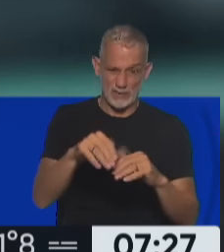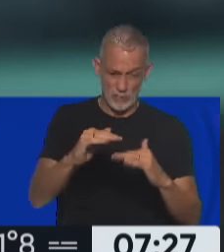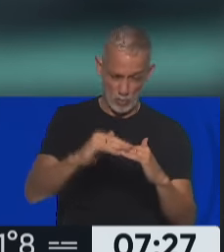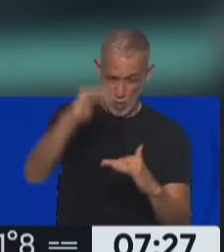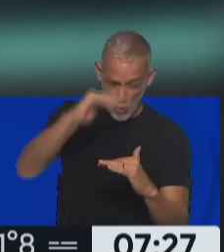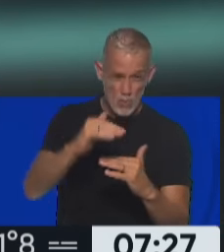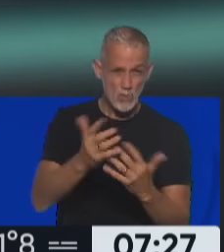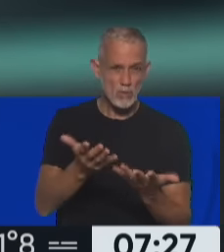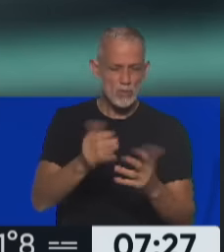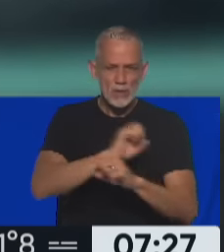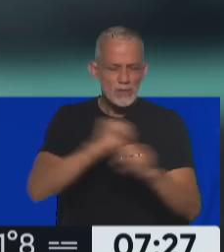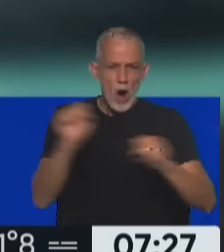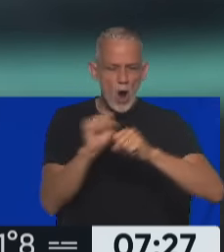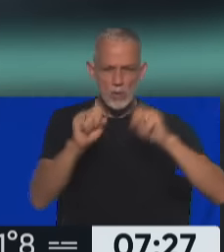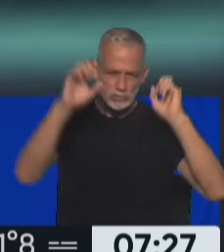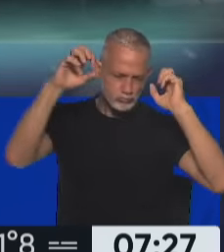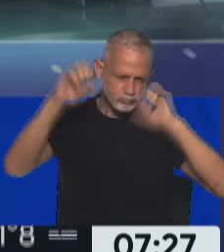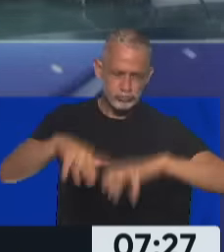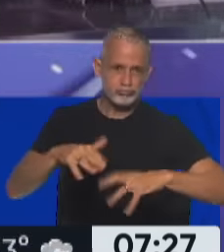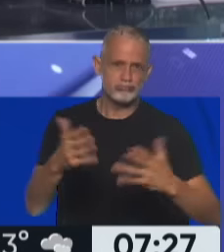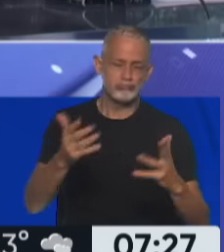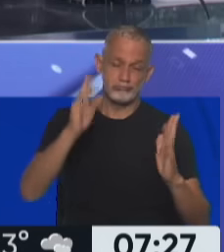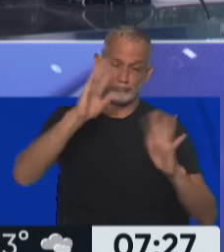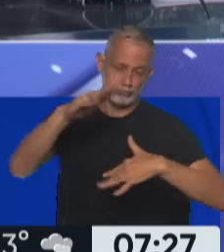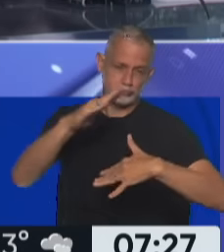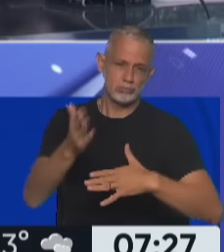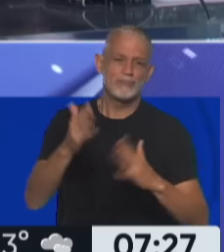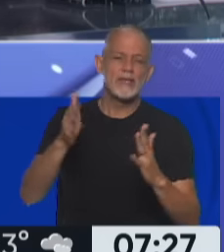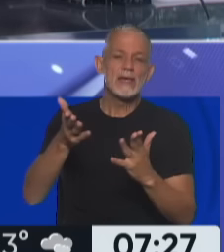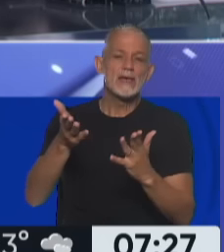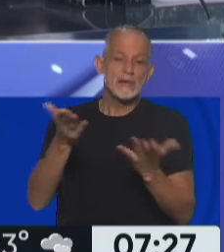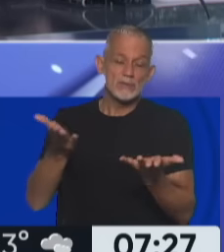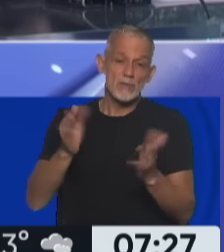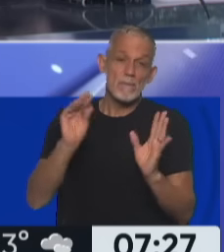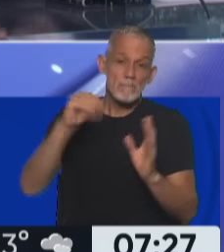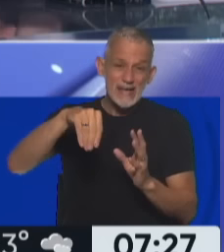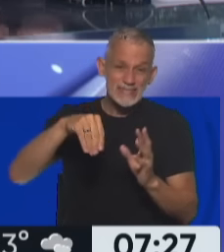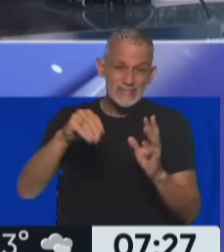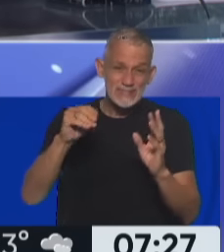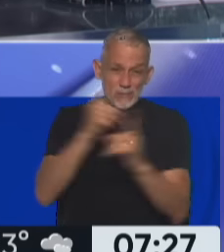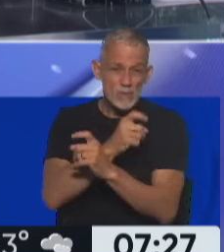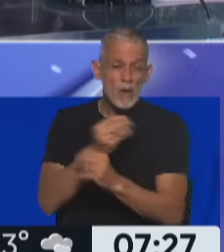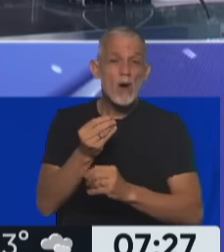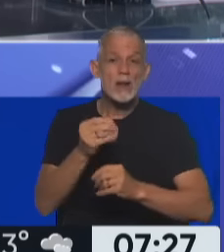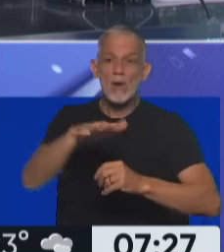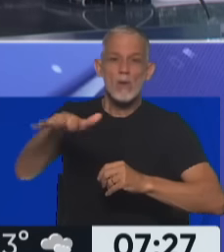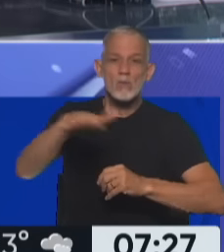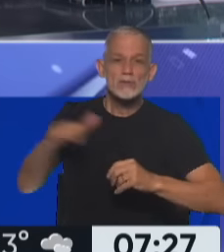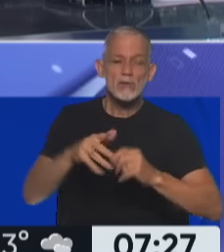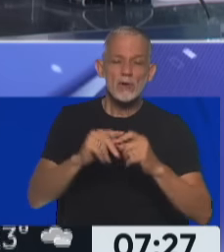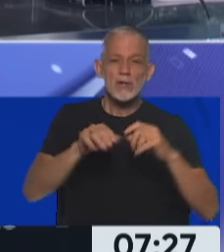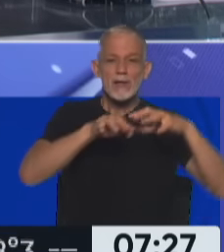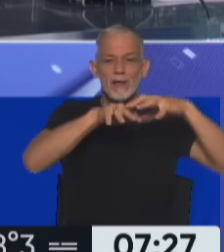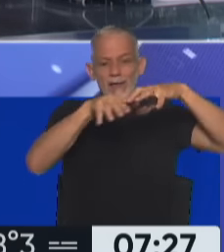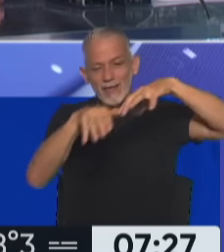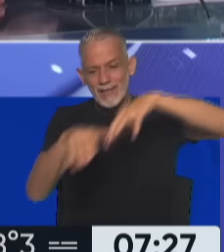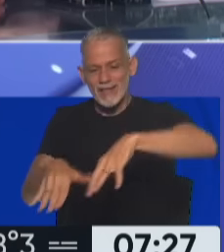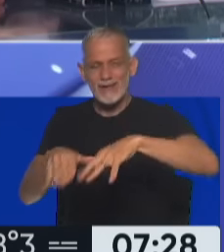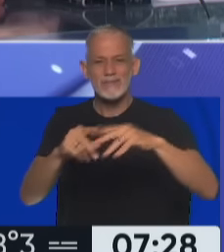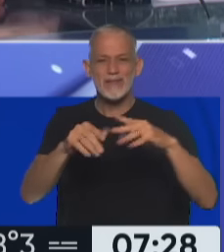horas, lo que generó el colapso total de Valencia. Y lo que sumó una complicación extra es que hay muchas zonas que están en barrancos, que están